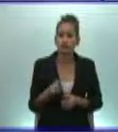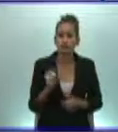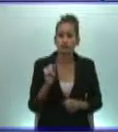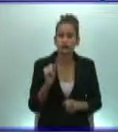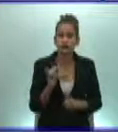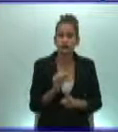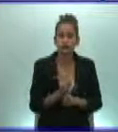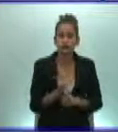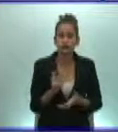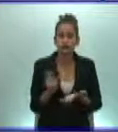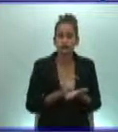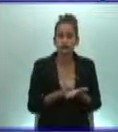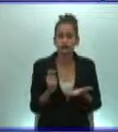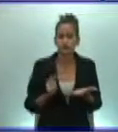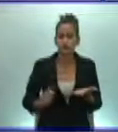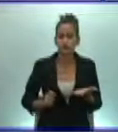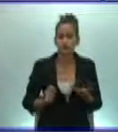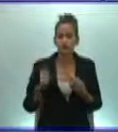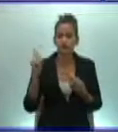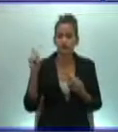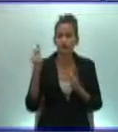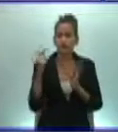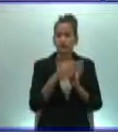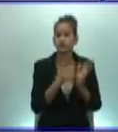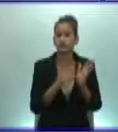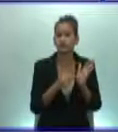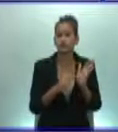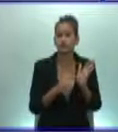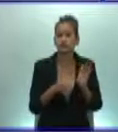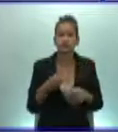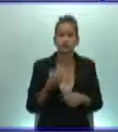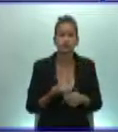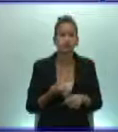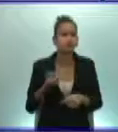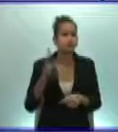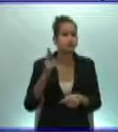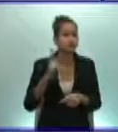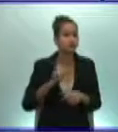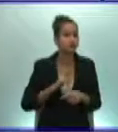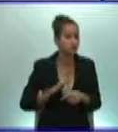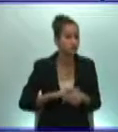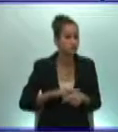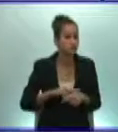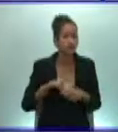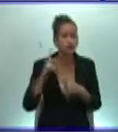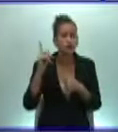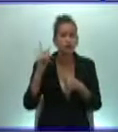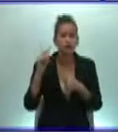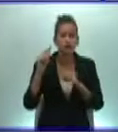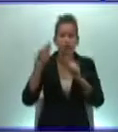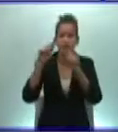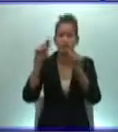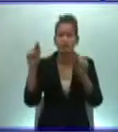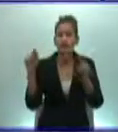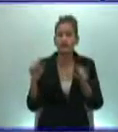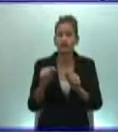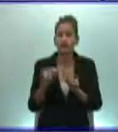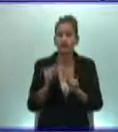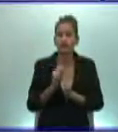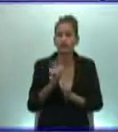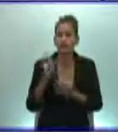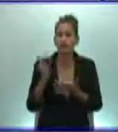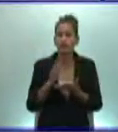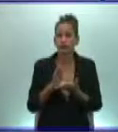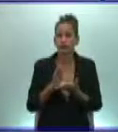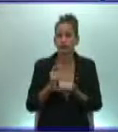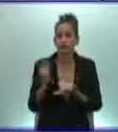a copiar estos datos y representar la figura en su libreta. Les daré un tiempo